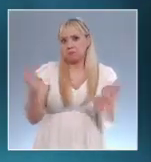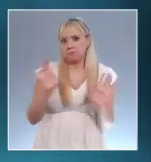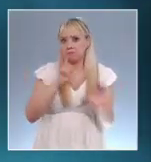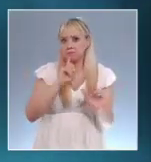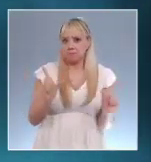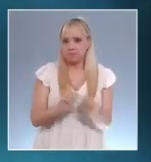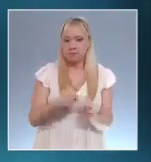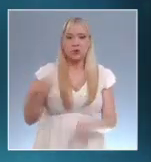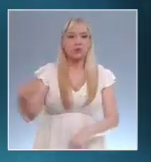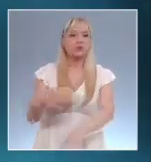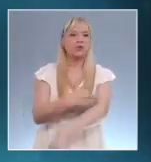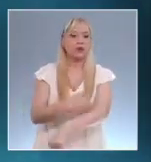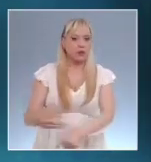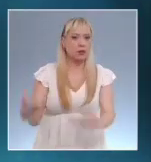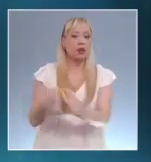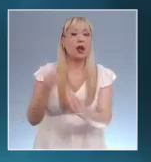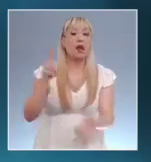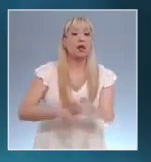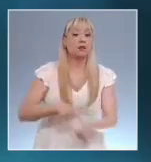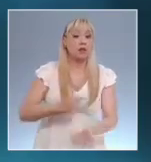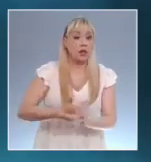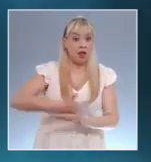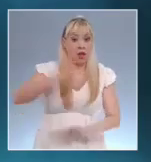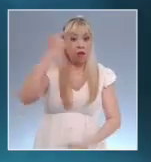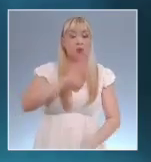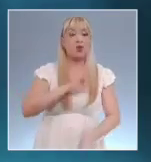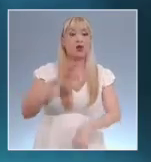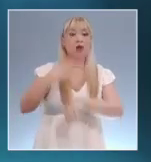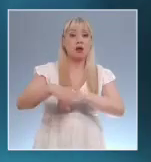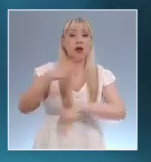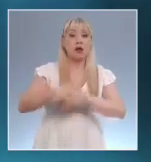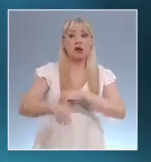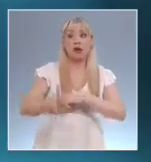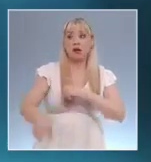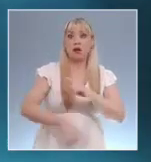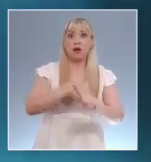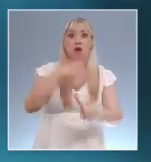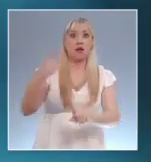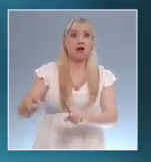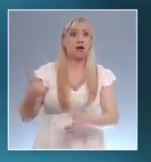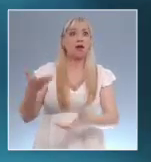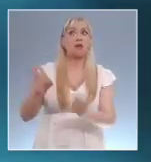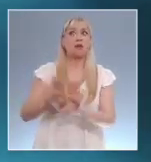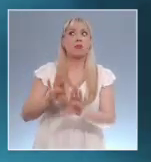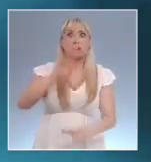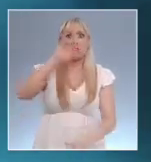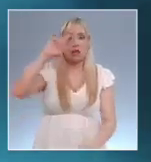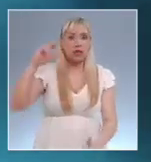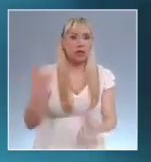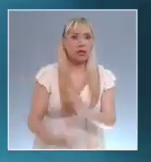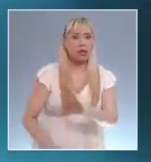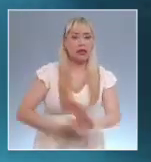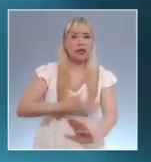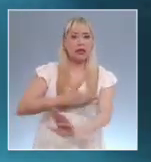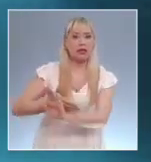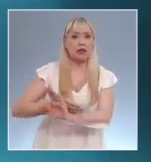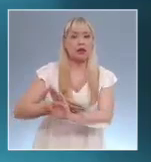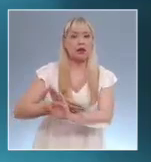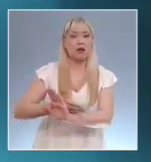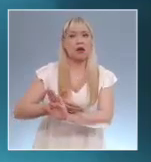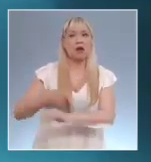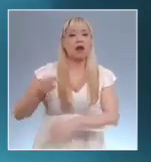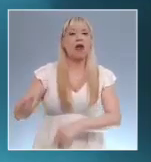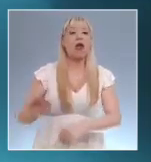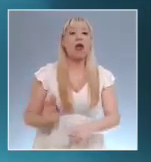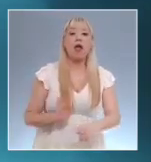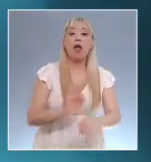y riesgo de daño irreparable a sus derechos. El beneficiario realiza labores de defensa de derechos humanos y su hermana, identificada